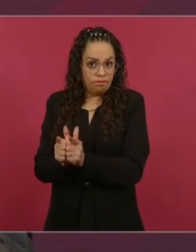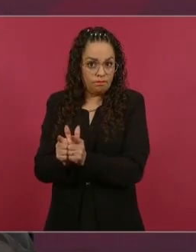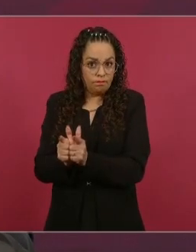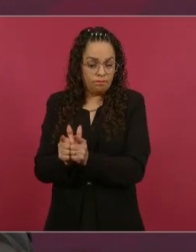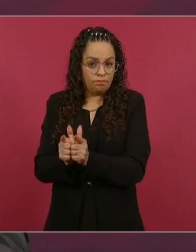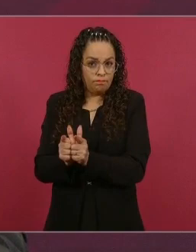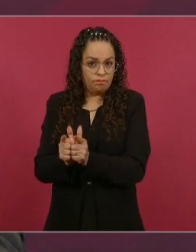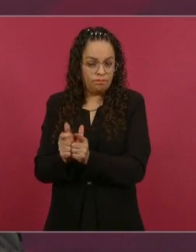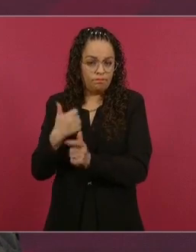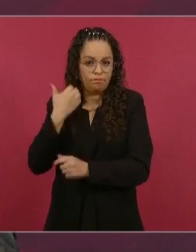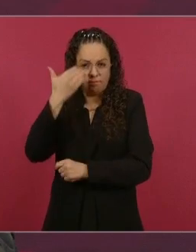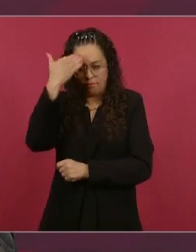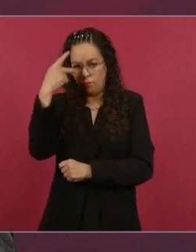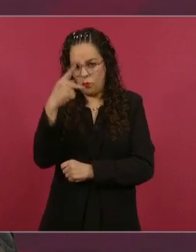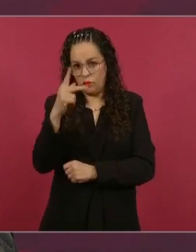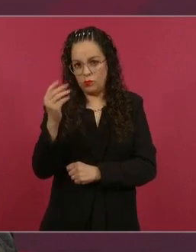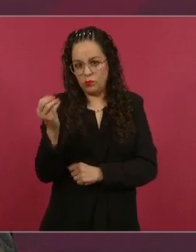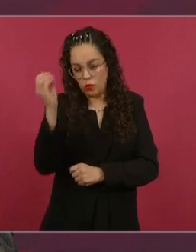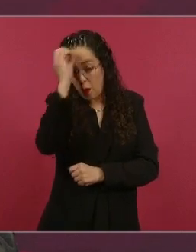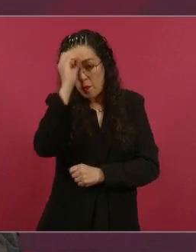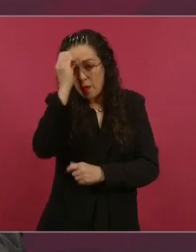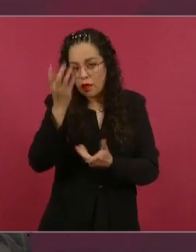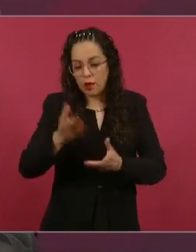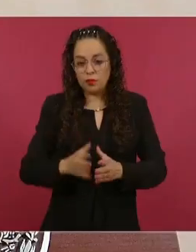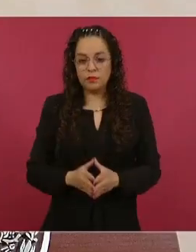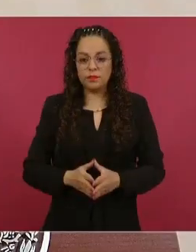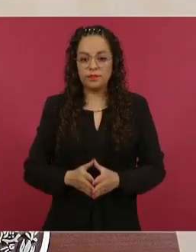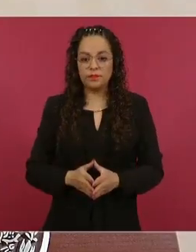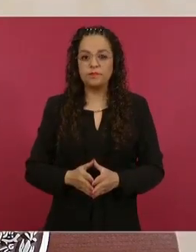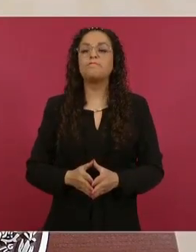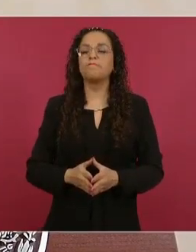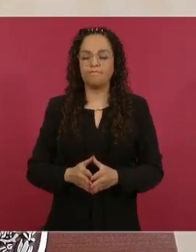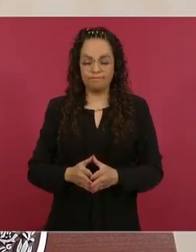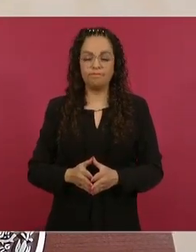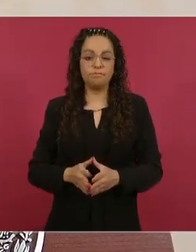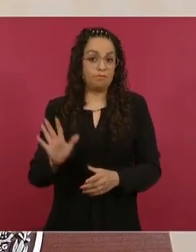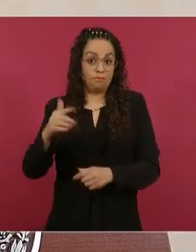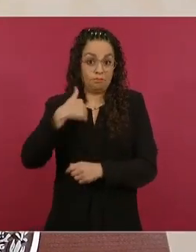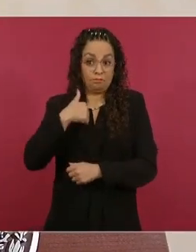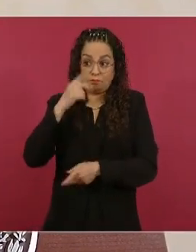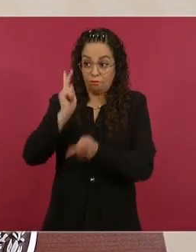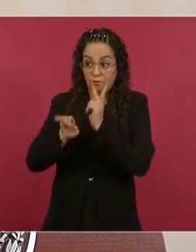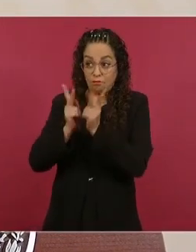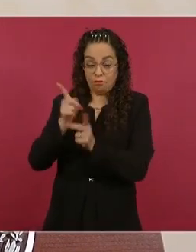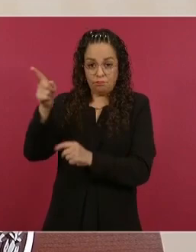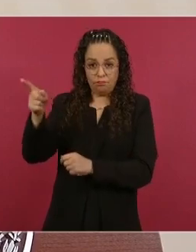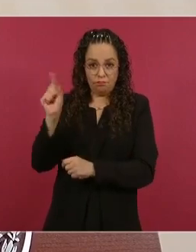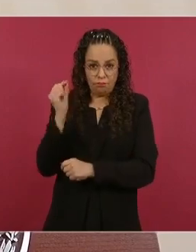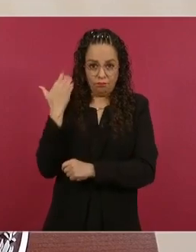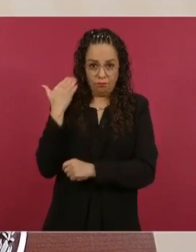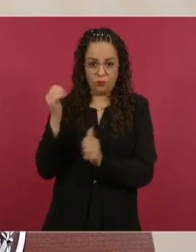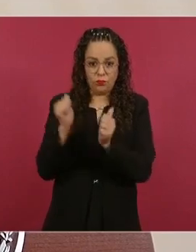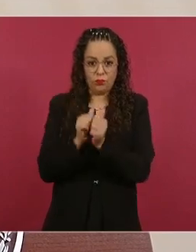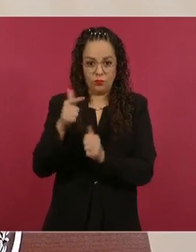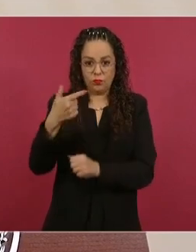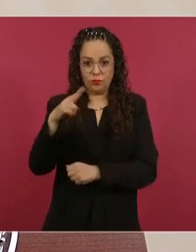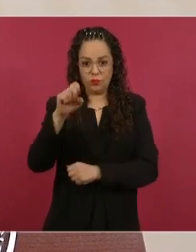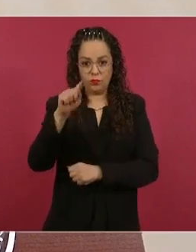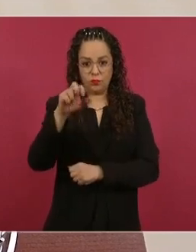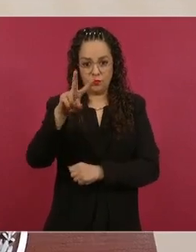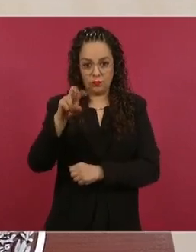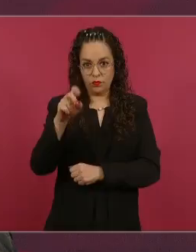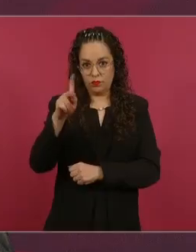el presidente Petro. Acabo de hablar con él por teléfono